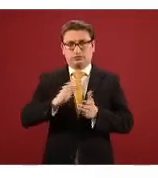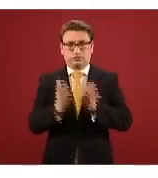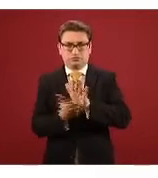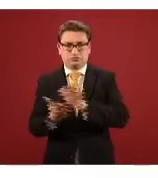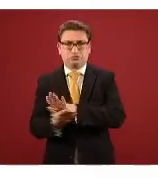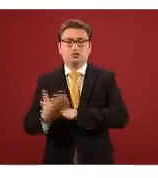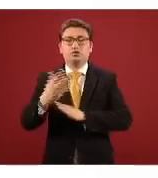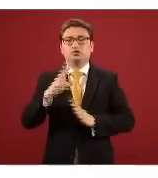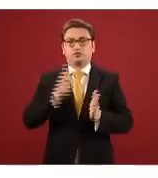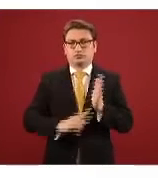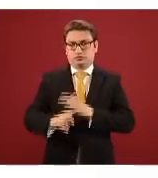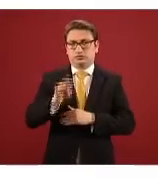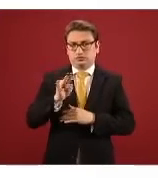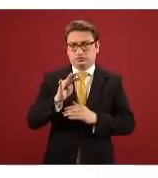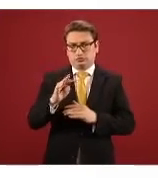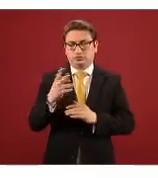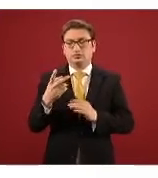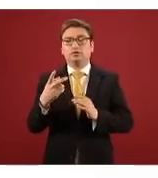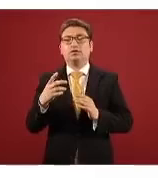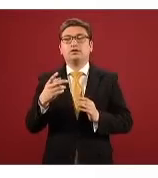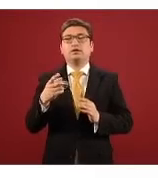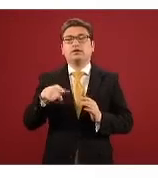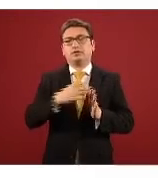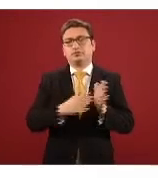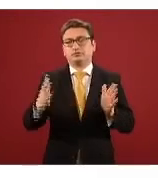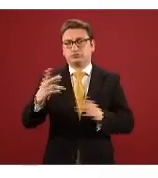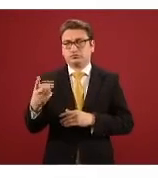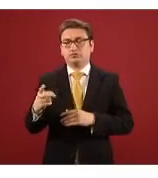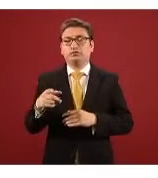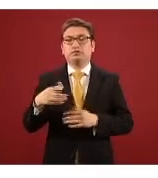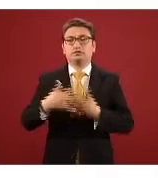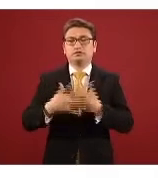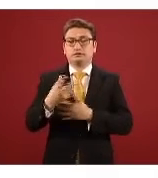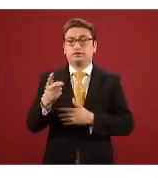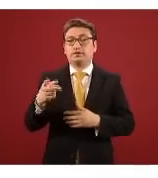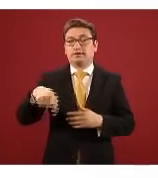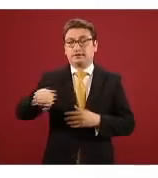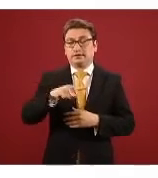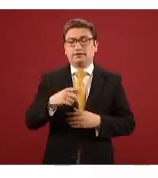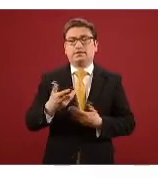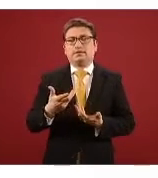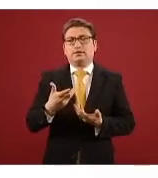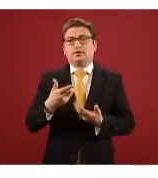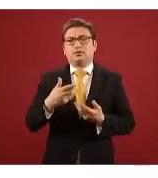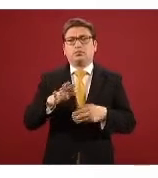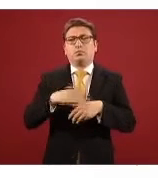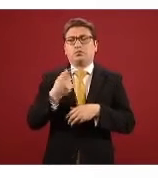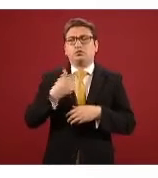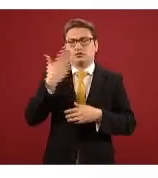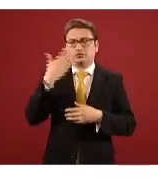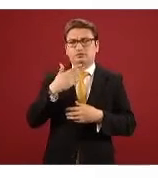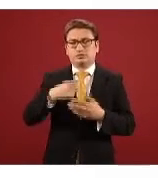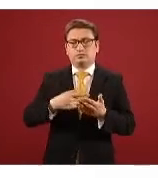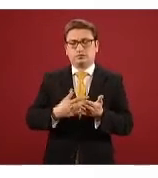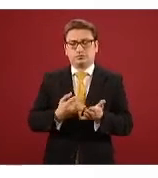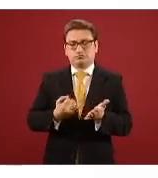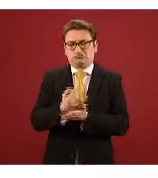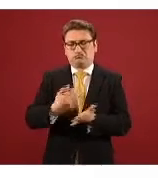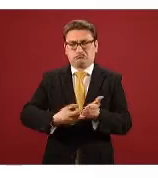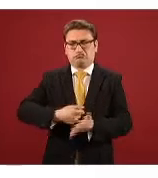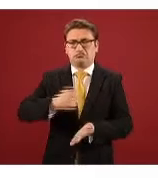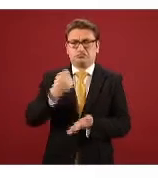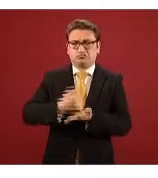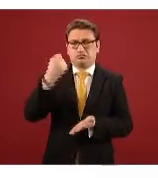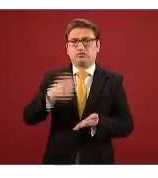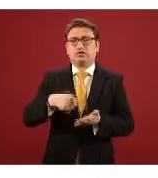de 2019. Esto se debe particularmente a una jurisprudencia que fue impulsada